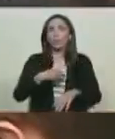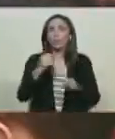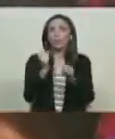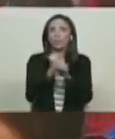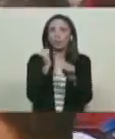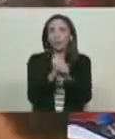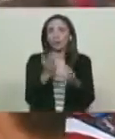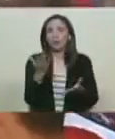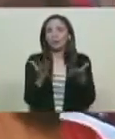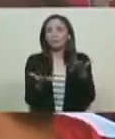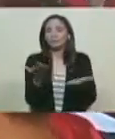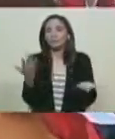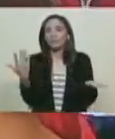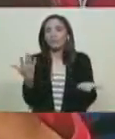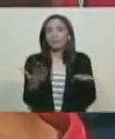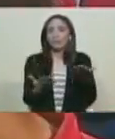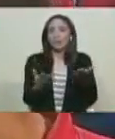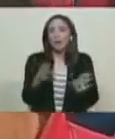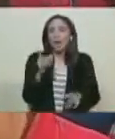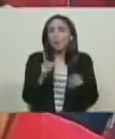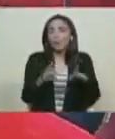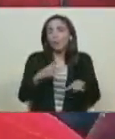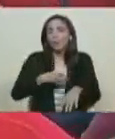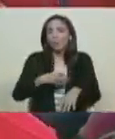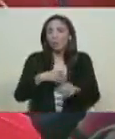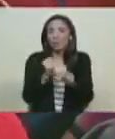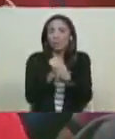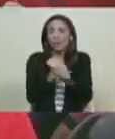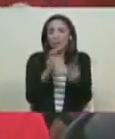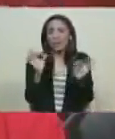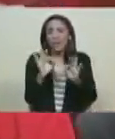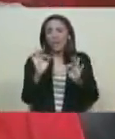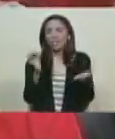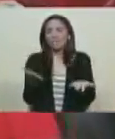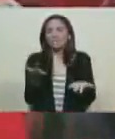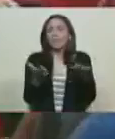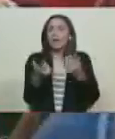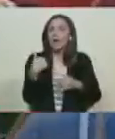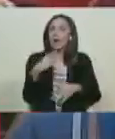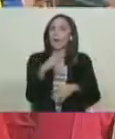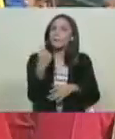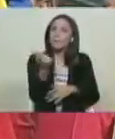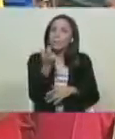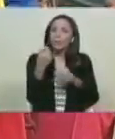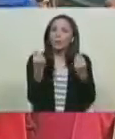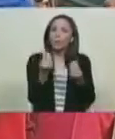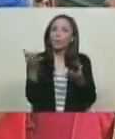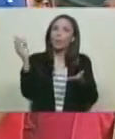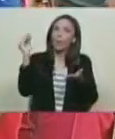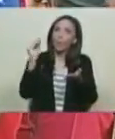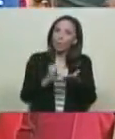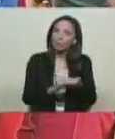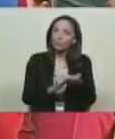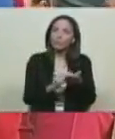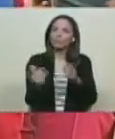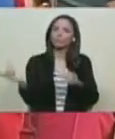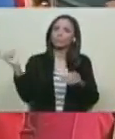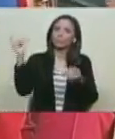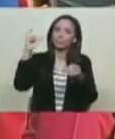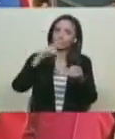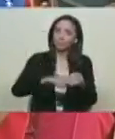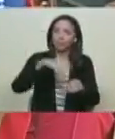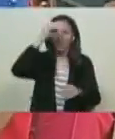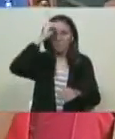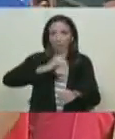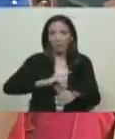por accidentes de transporte, de tránsito, y hay que buscar cómo crearles un vehículo para que ellos puedan